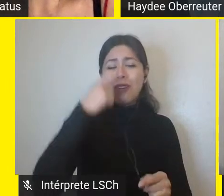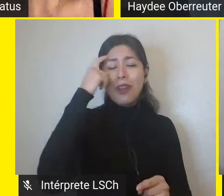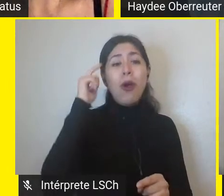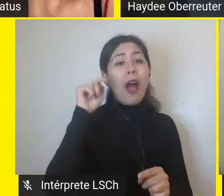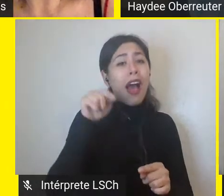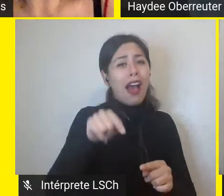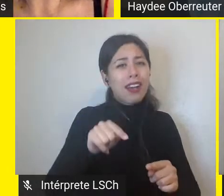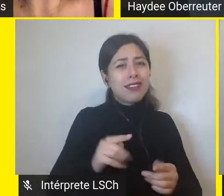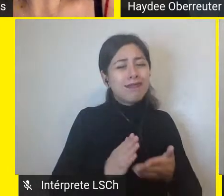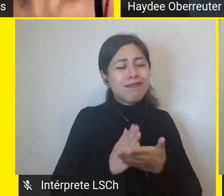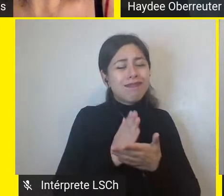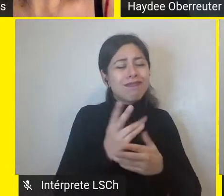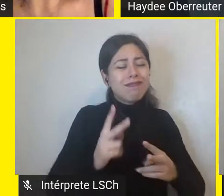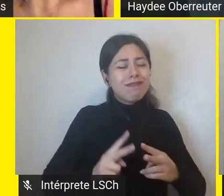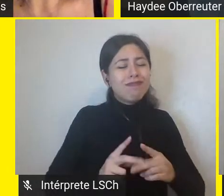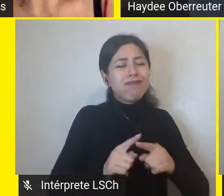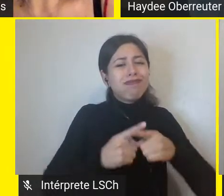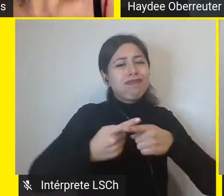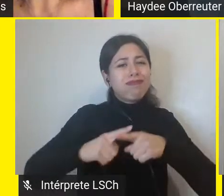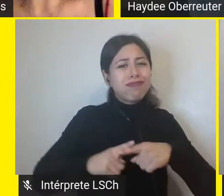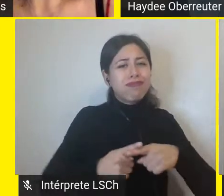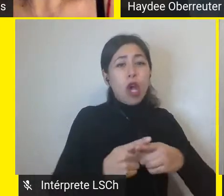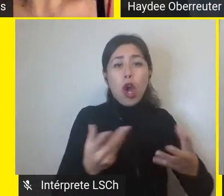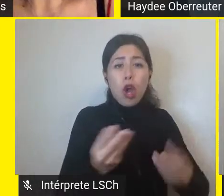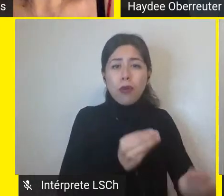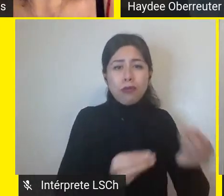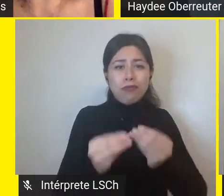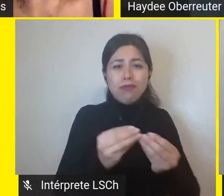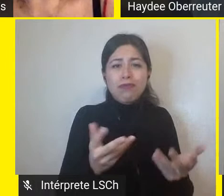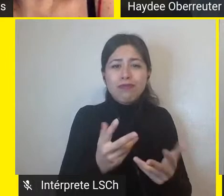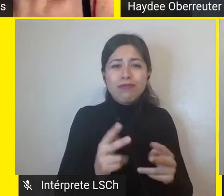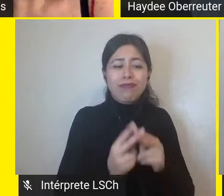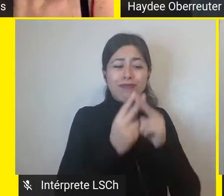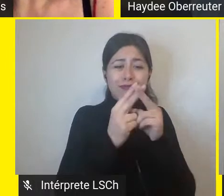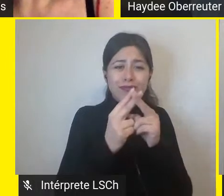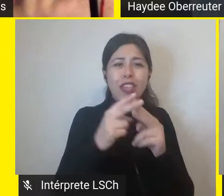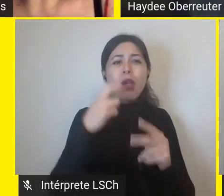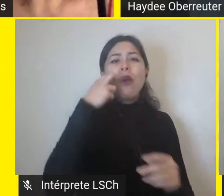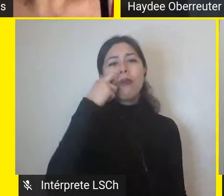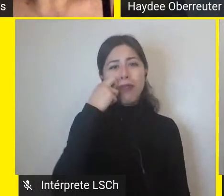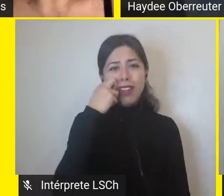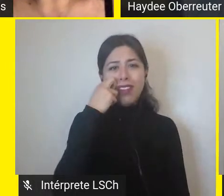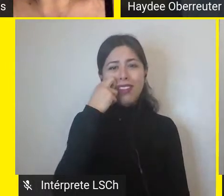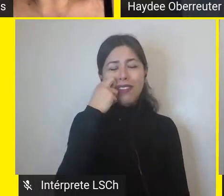humanismo, de otro modo, a pesar de todo.